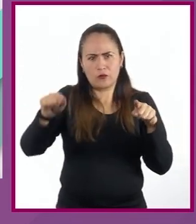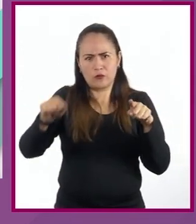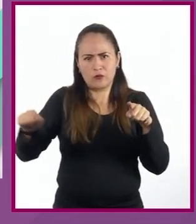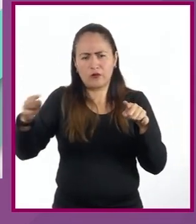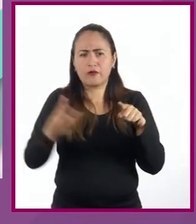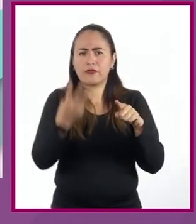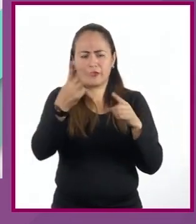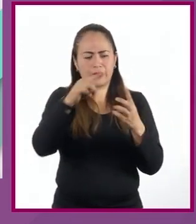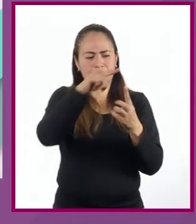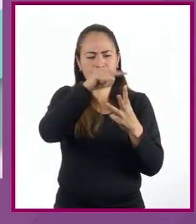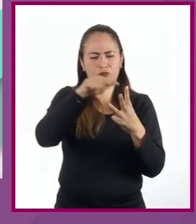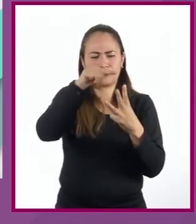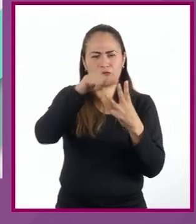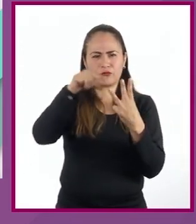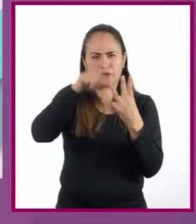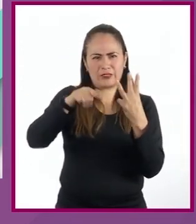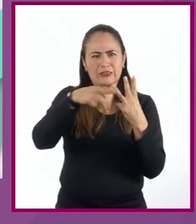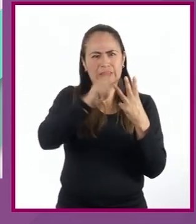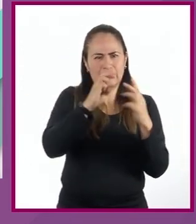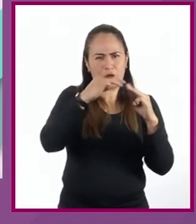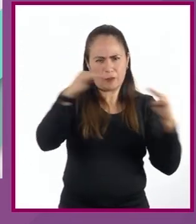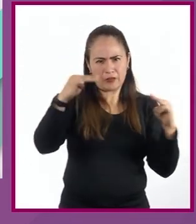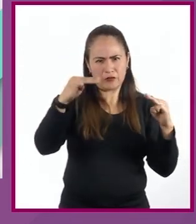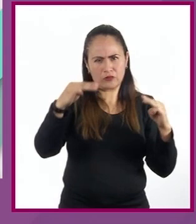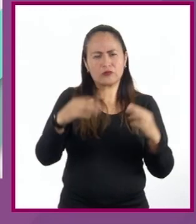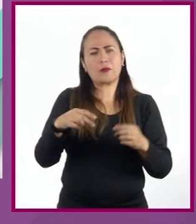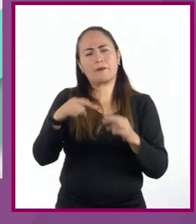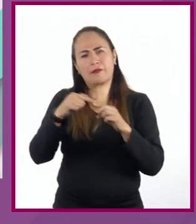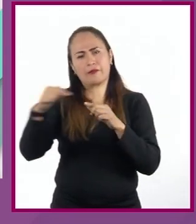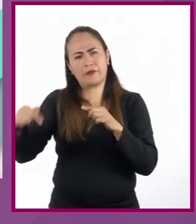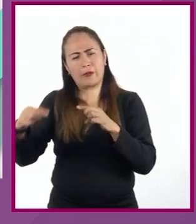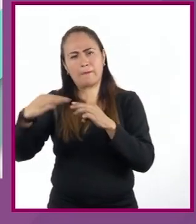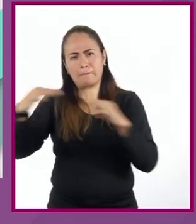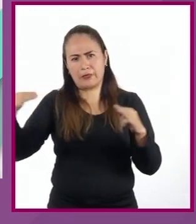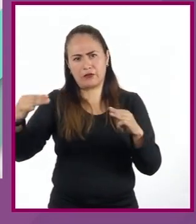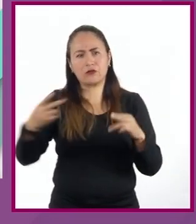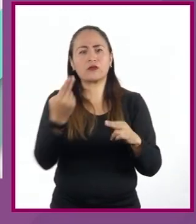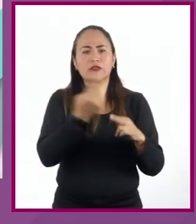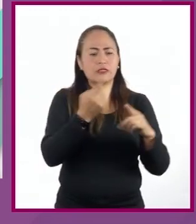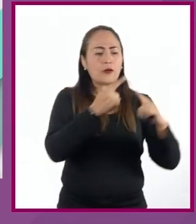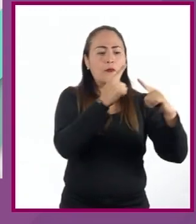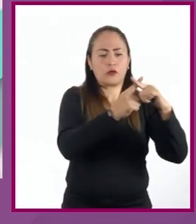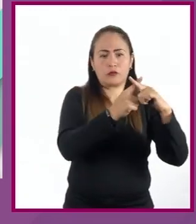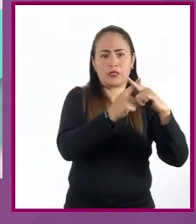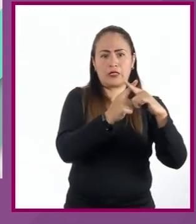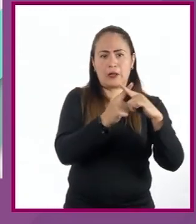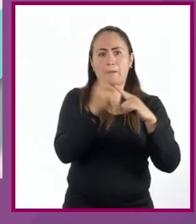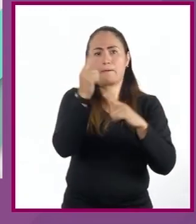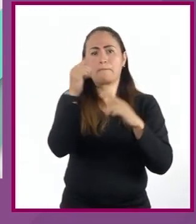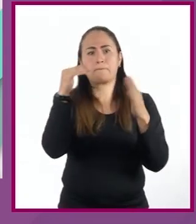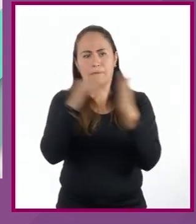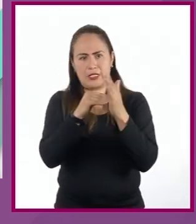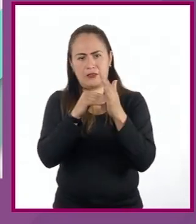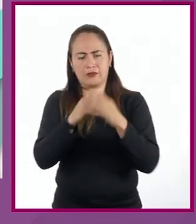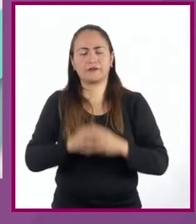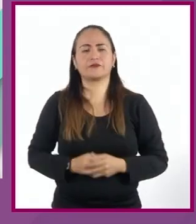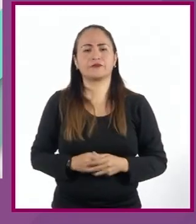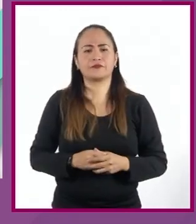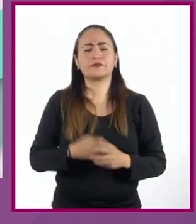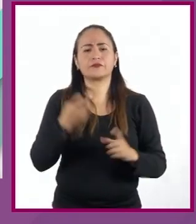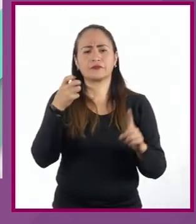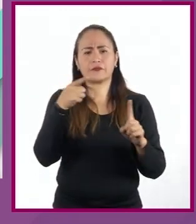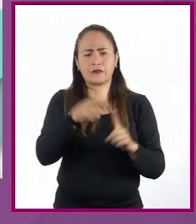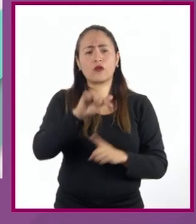entre los kilómetros y los metros, realizaremos una multiplicación por 1000. Es así como determinamos